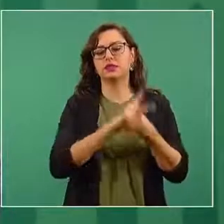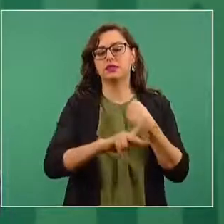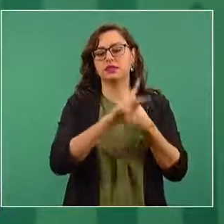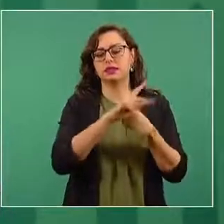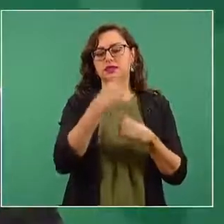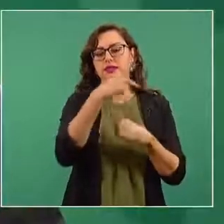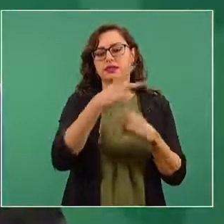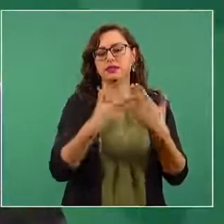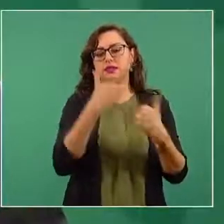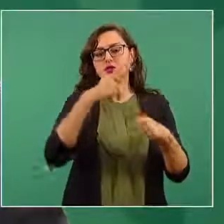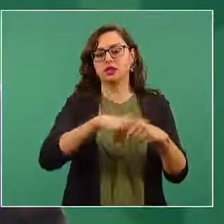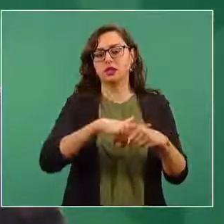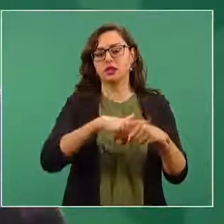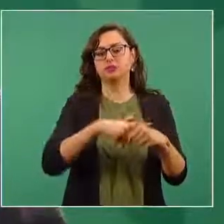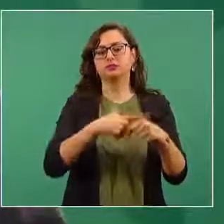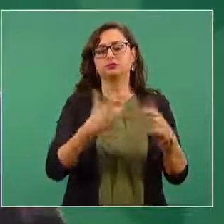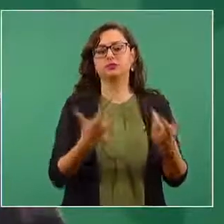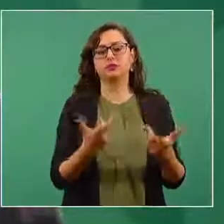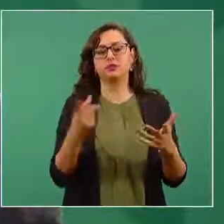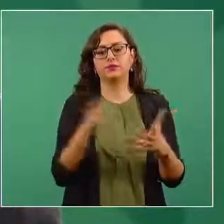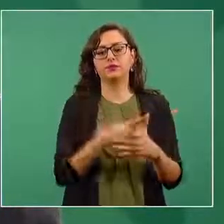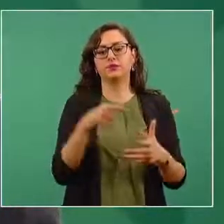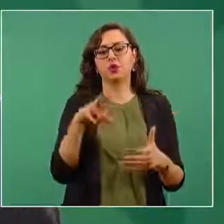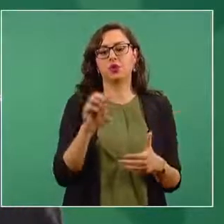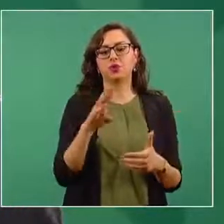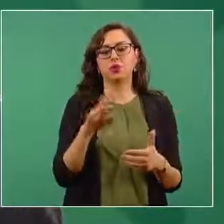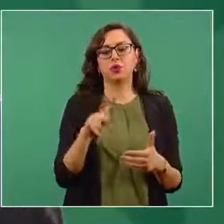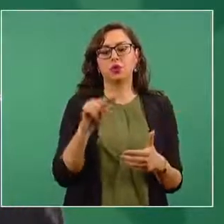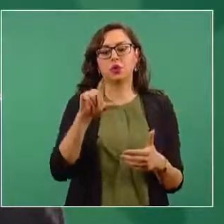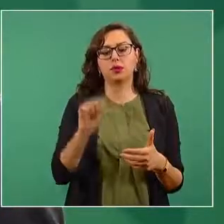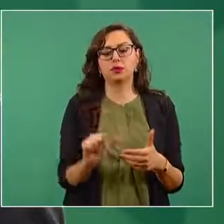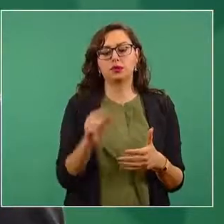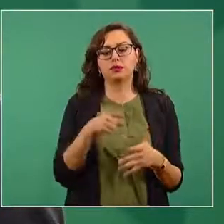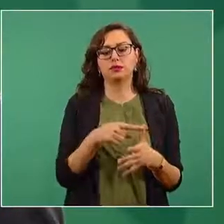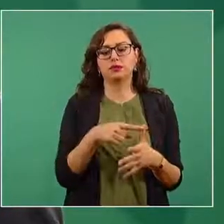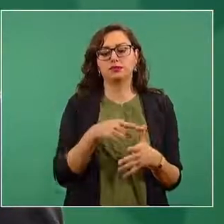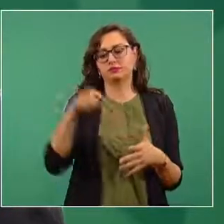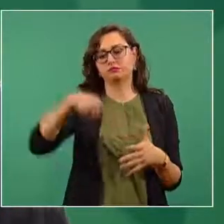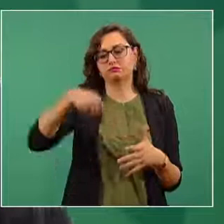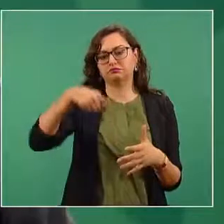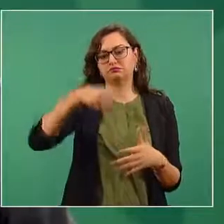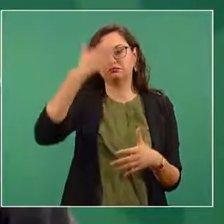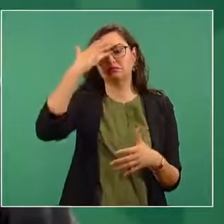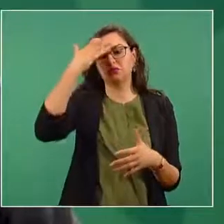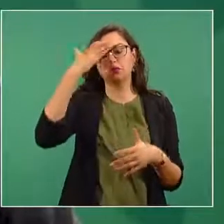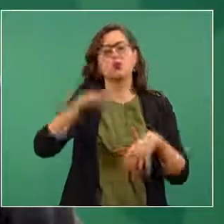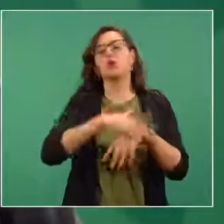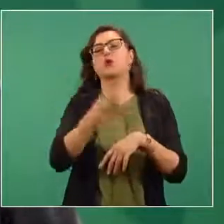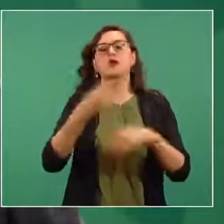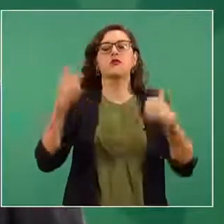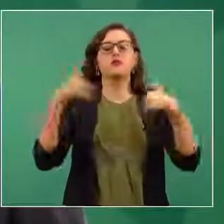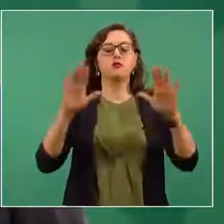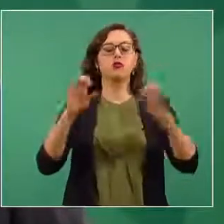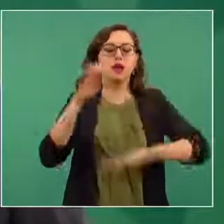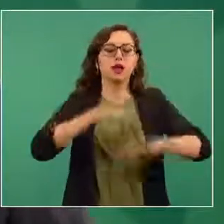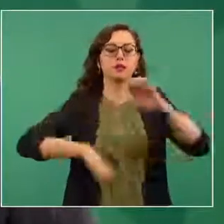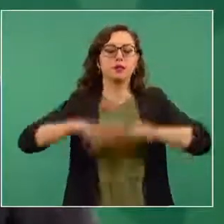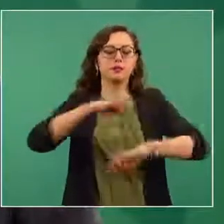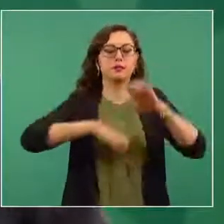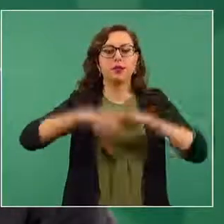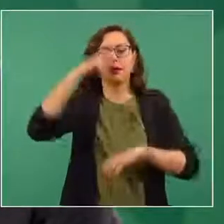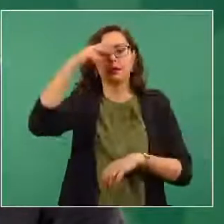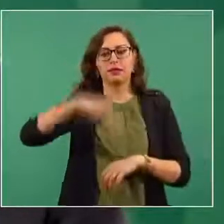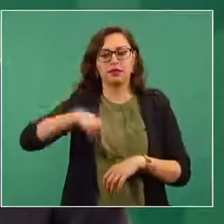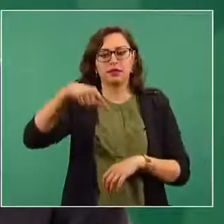Seguridad Nacional. Roberta Jacobson, bueno, aquí la conocemos muy bien, fue embajadora en México, conoce muy bien nuestro país.